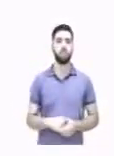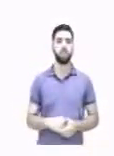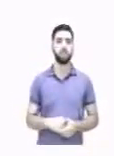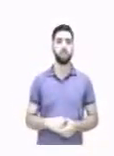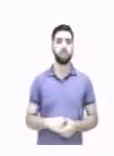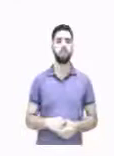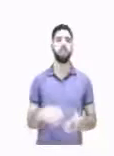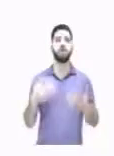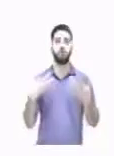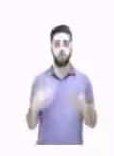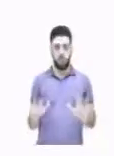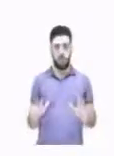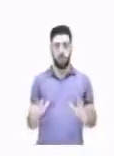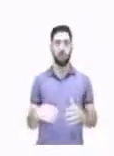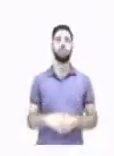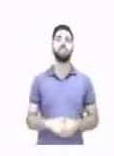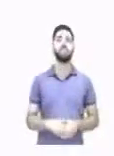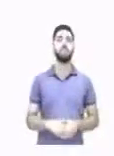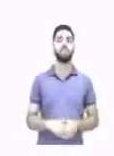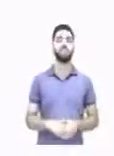5.01. Luego,